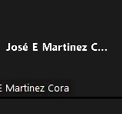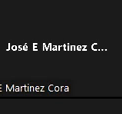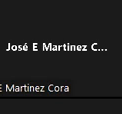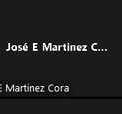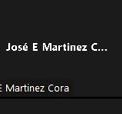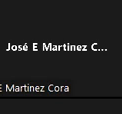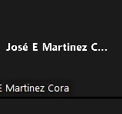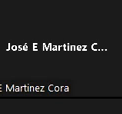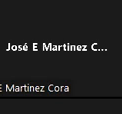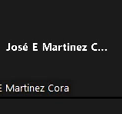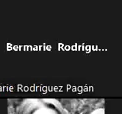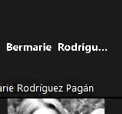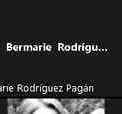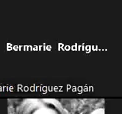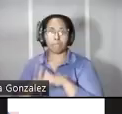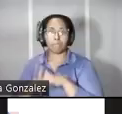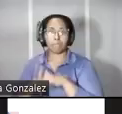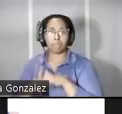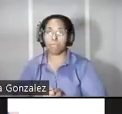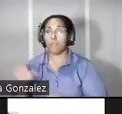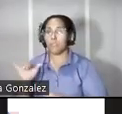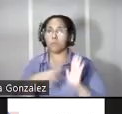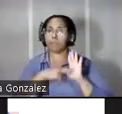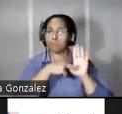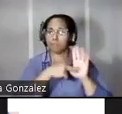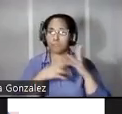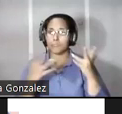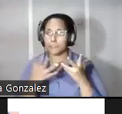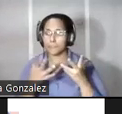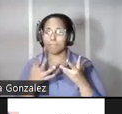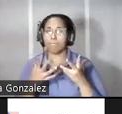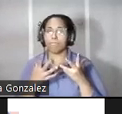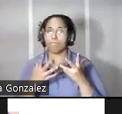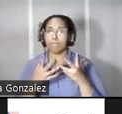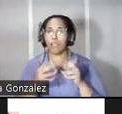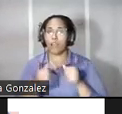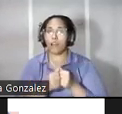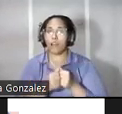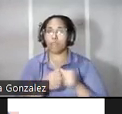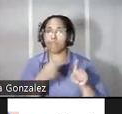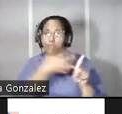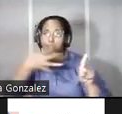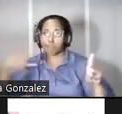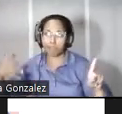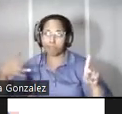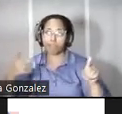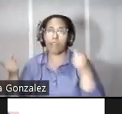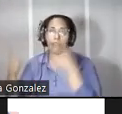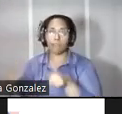que venían acarreándose en la isla, han representado también una amplia gama de